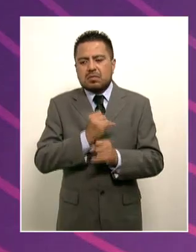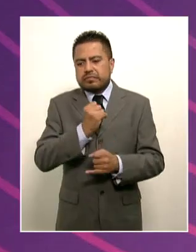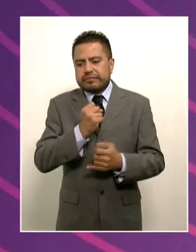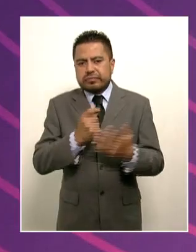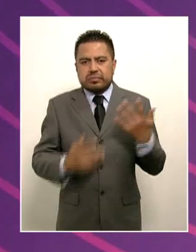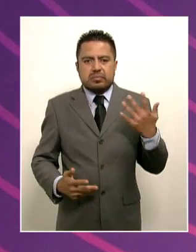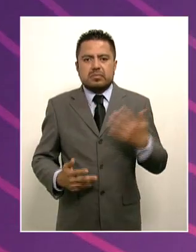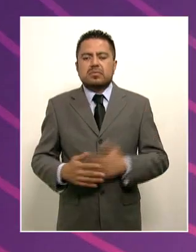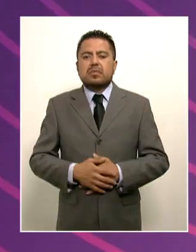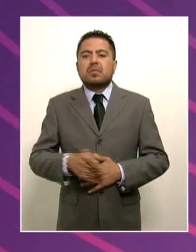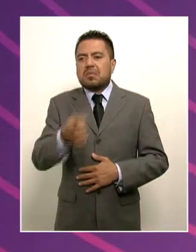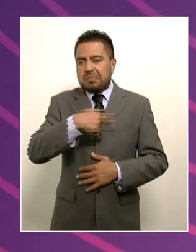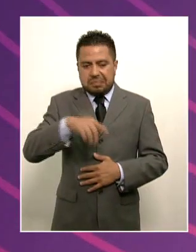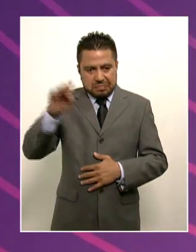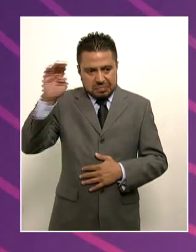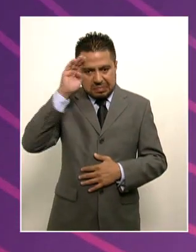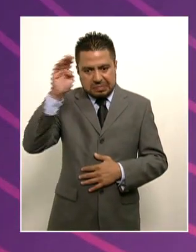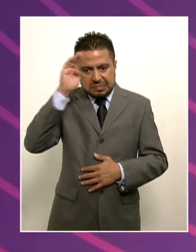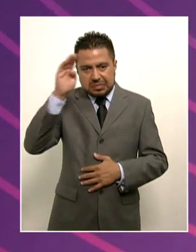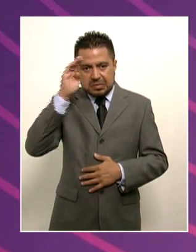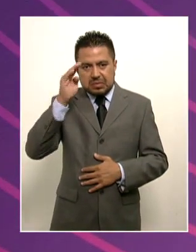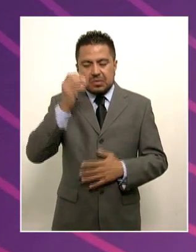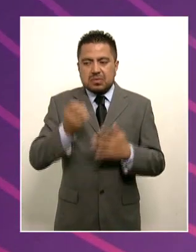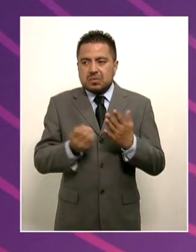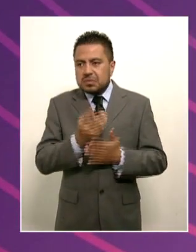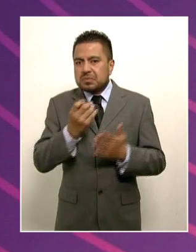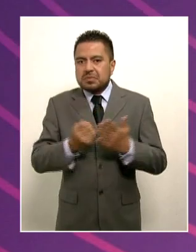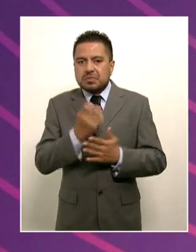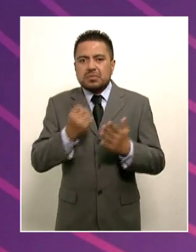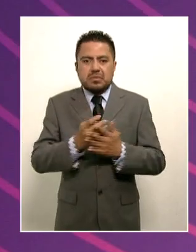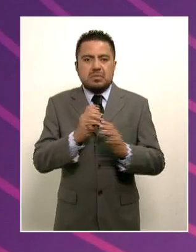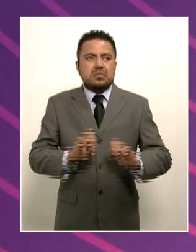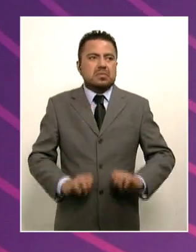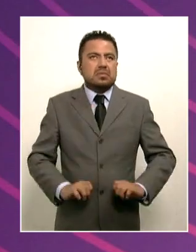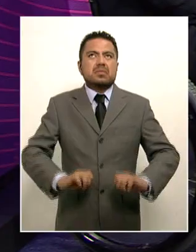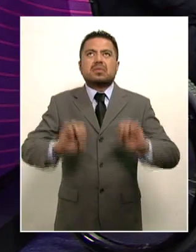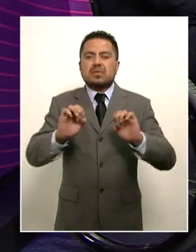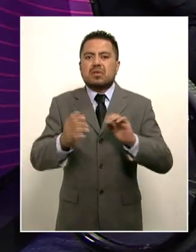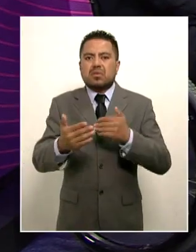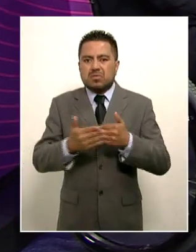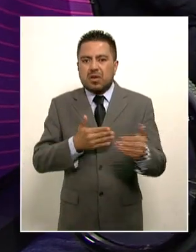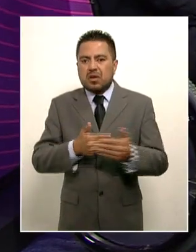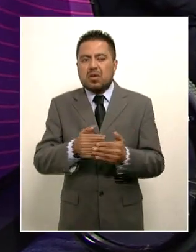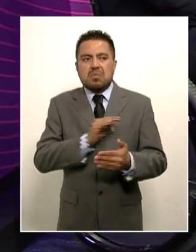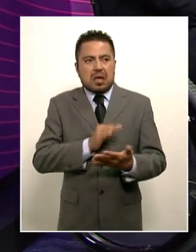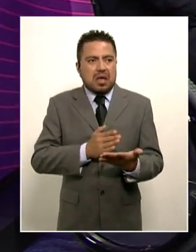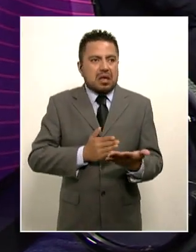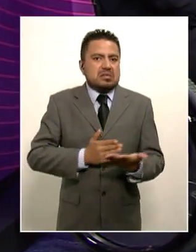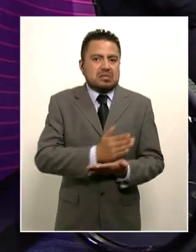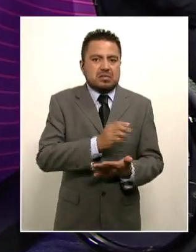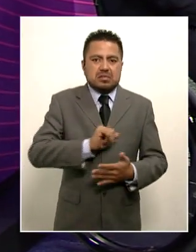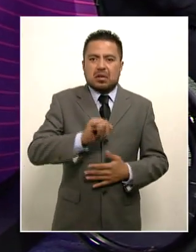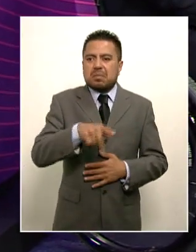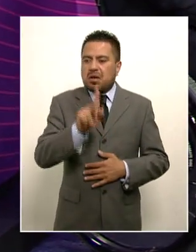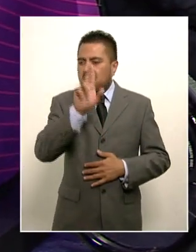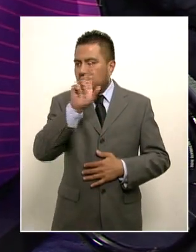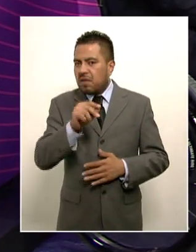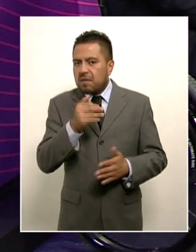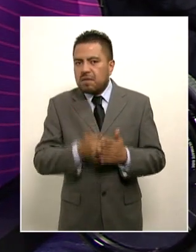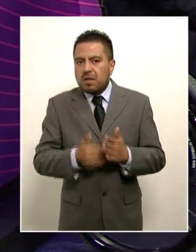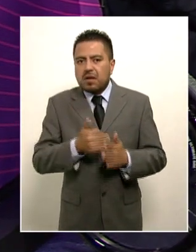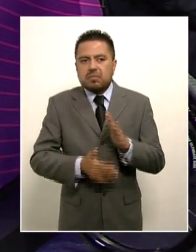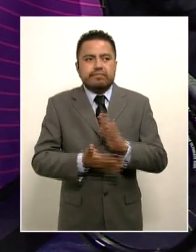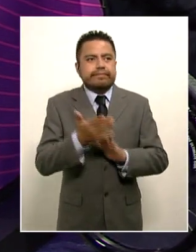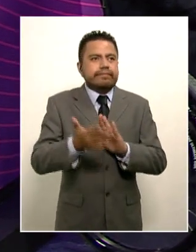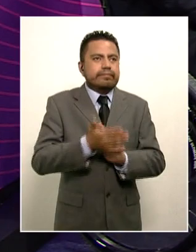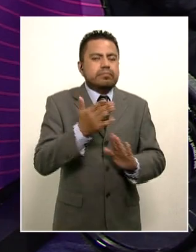etcétera, ¿no? Y uno pensaría que los nuevos inmuebles Deberían accesibles, ser accesibles. Pero no, se